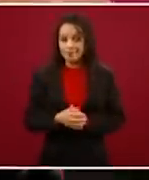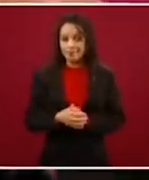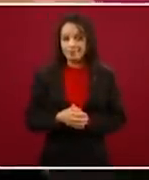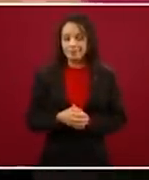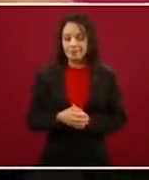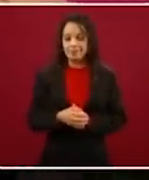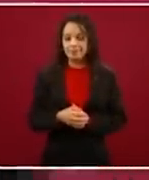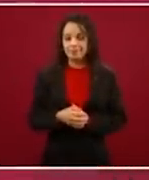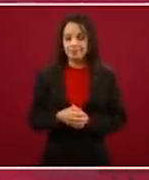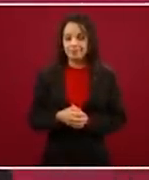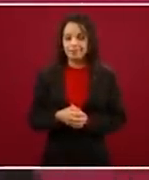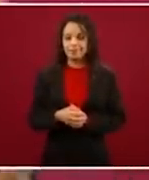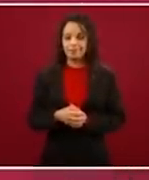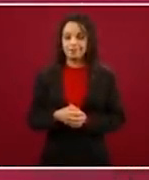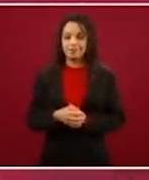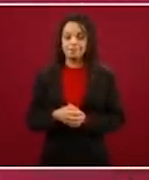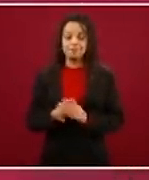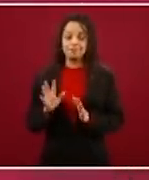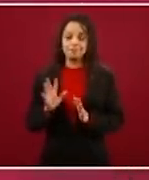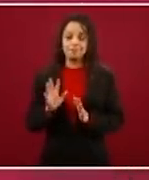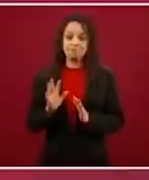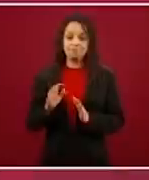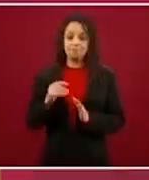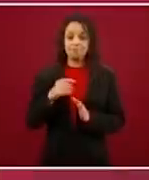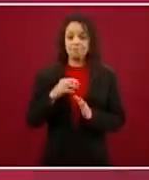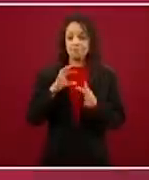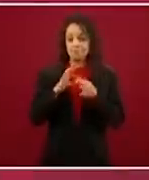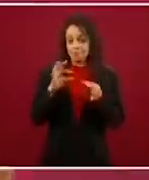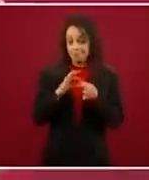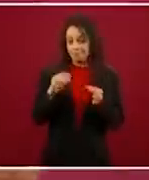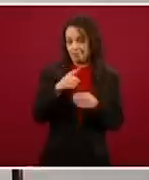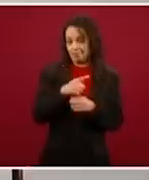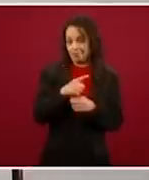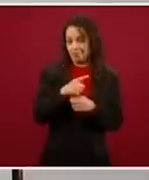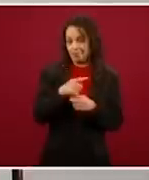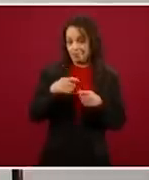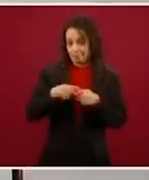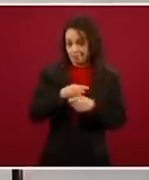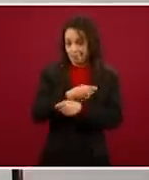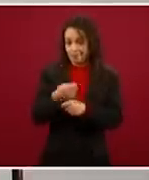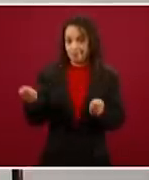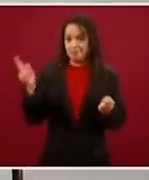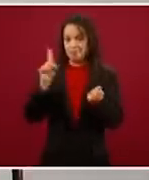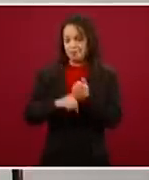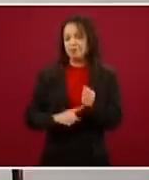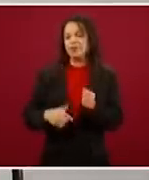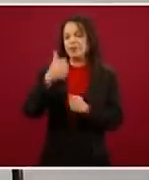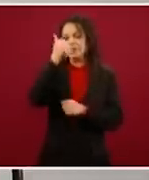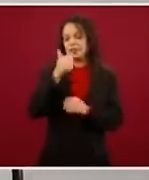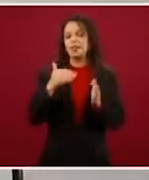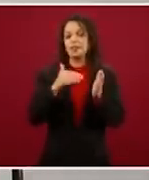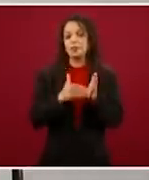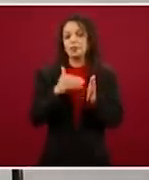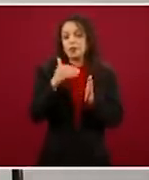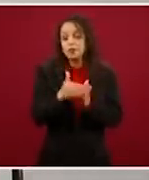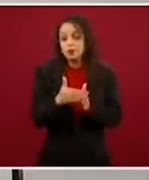hablando de una distribución en general de 6 millones y el